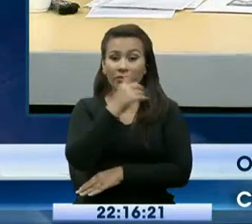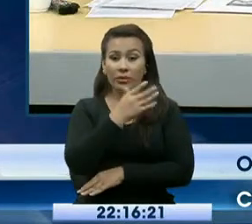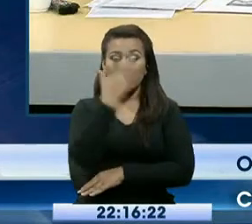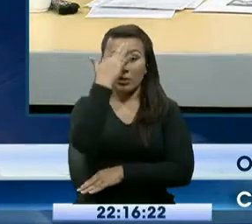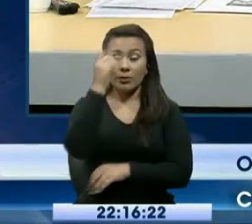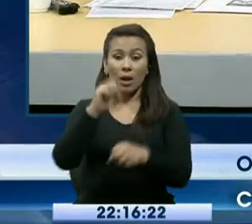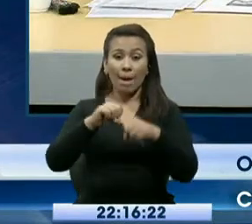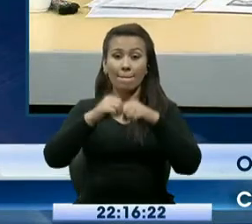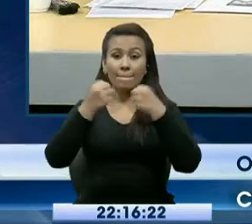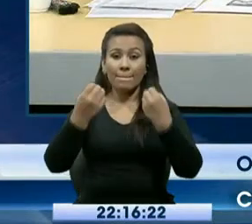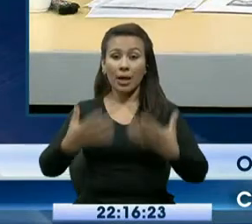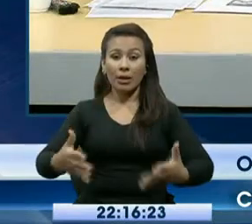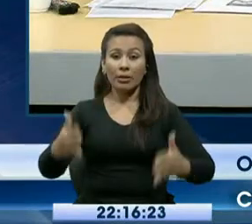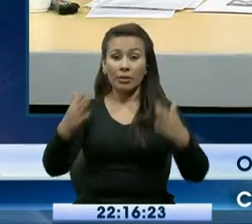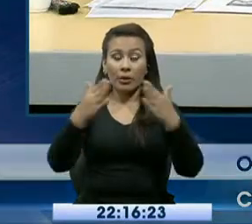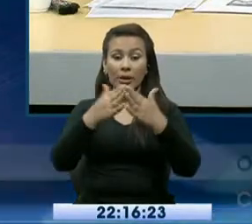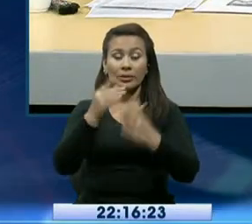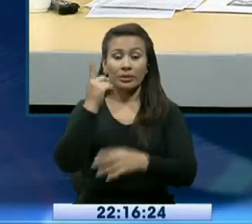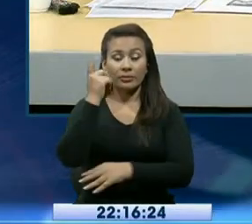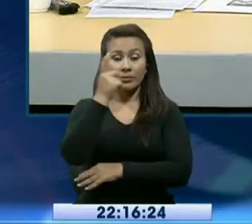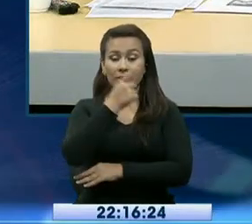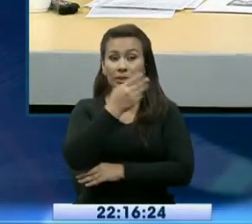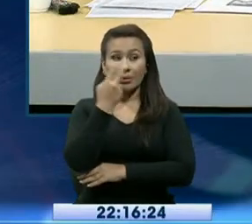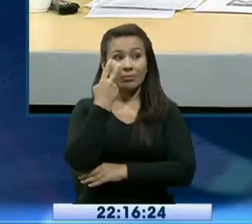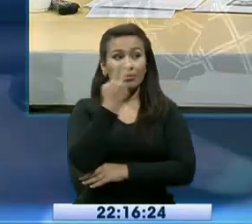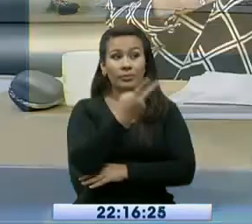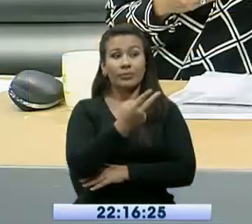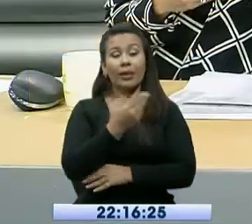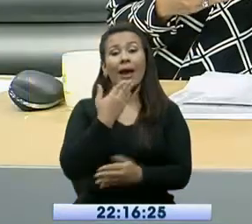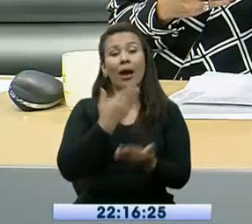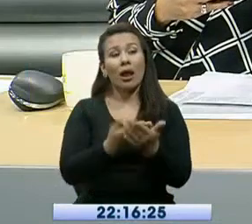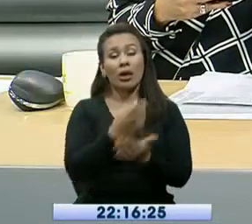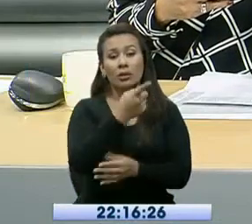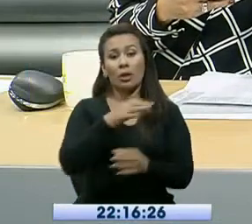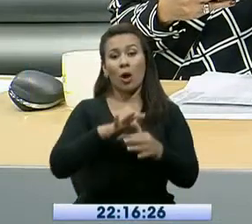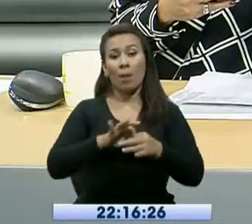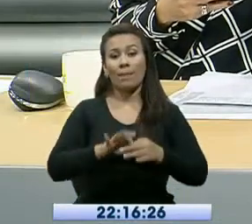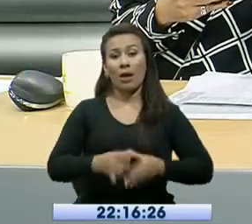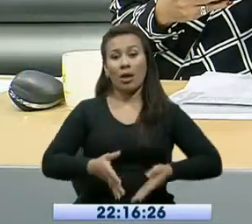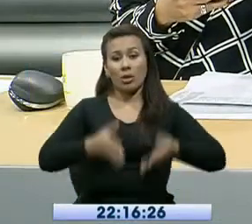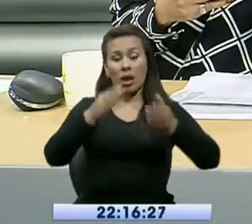ustedes a estudios y seguimos con más información. Muchísimas gracias, Obed, por tu reporte. Gracias, Obed. Yo quisiera acotar algo.